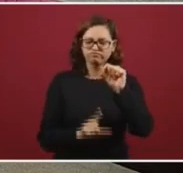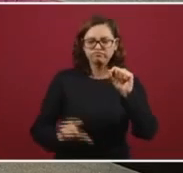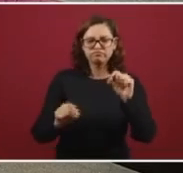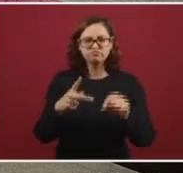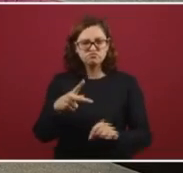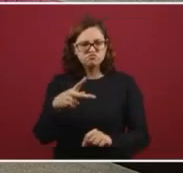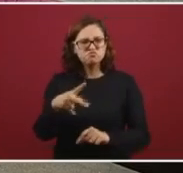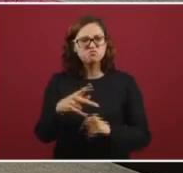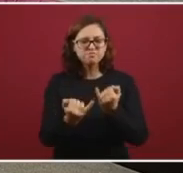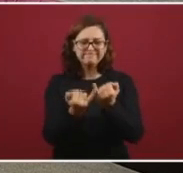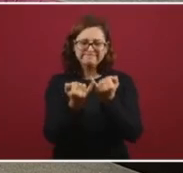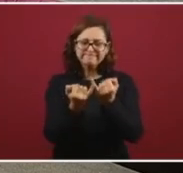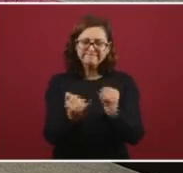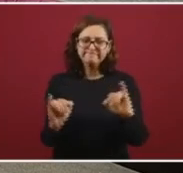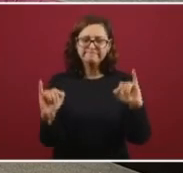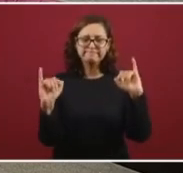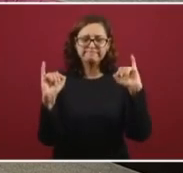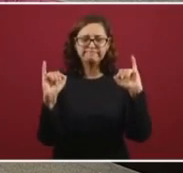el honor